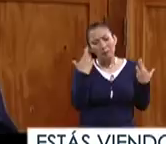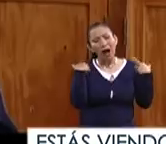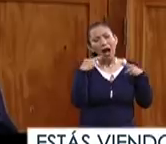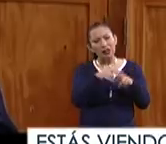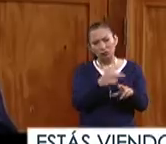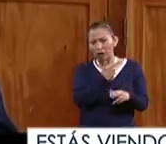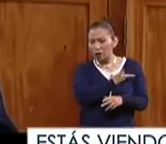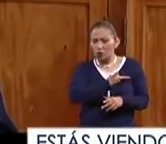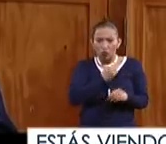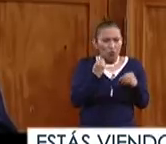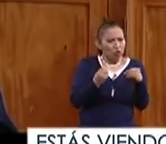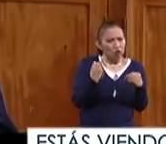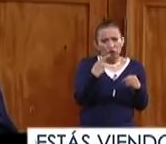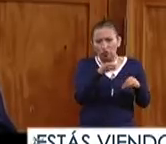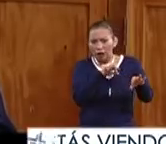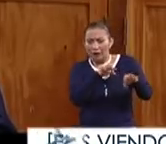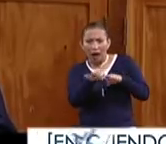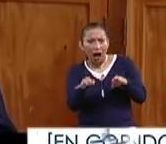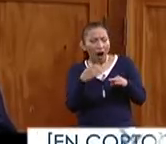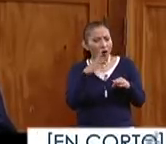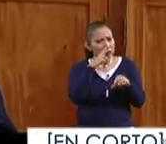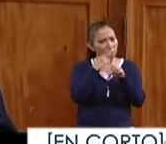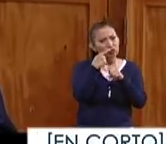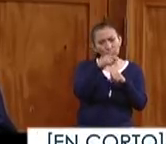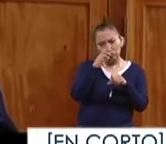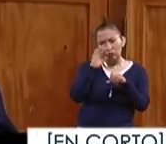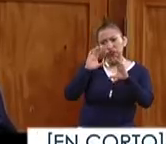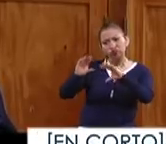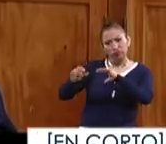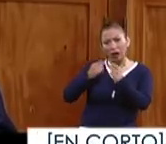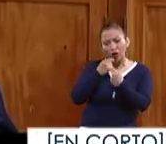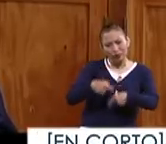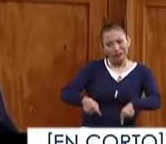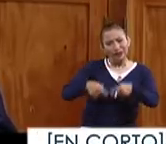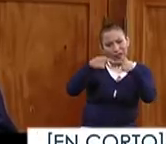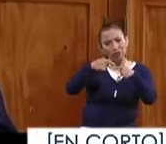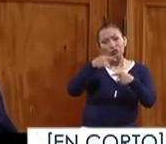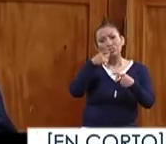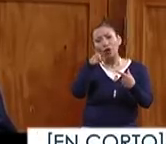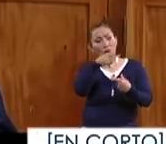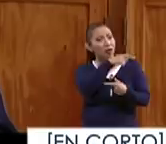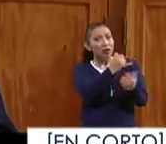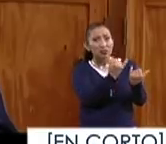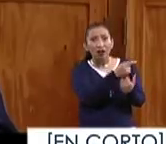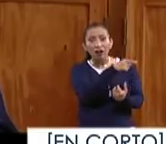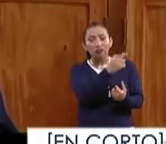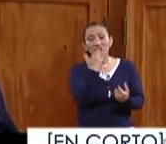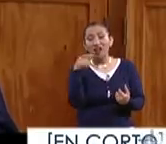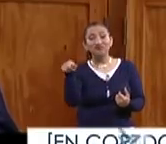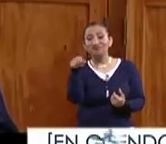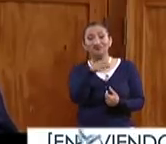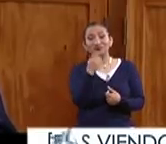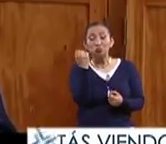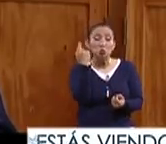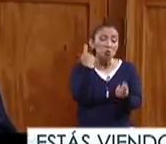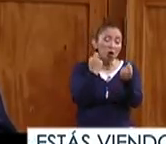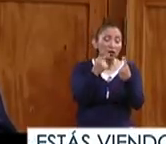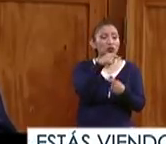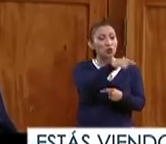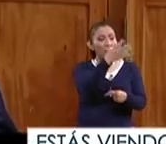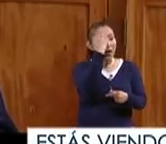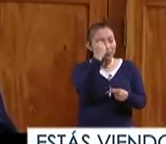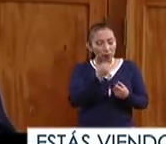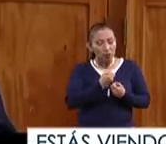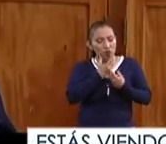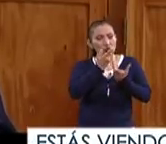de profesores que hoy tienen la responsabilidad de educar a nuestra infancia, la tuvieran como él. Con él aprendí a declamar,